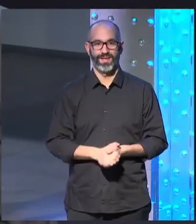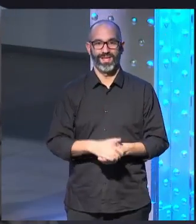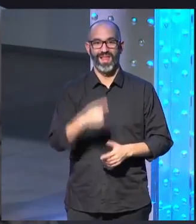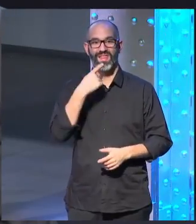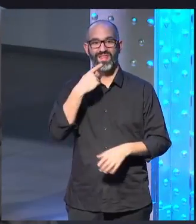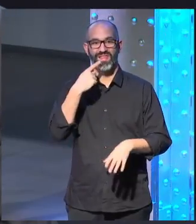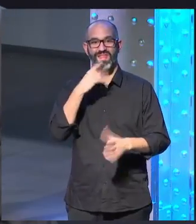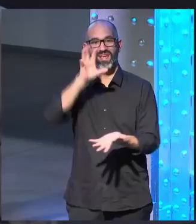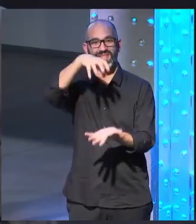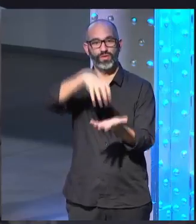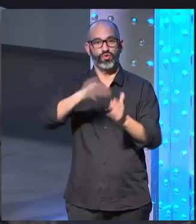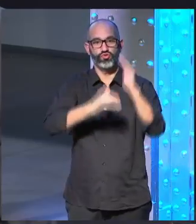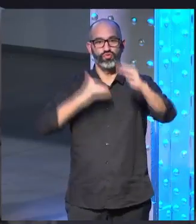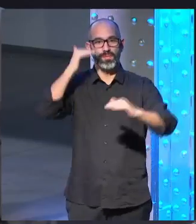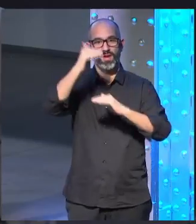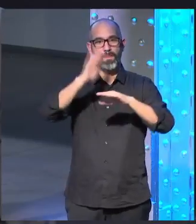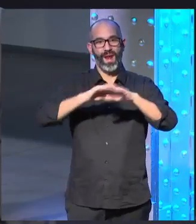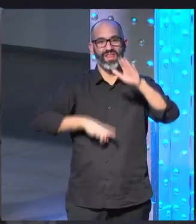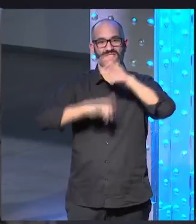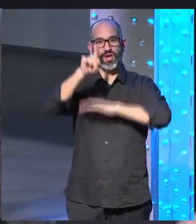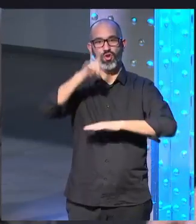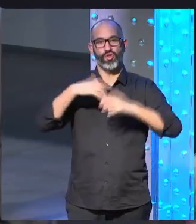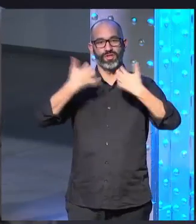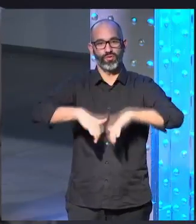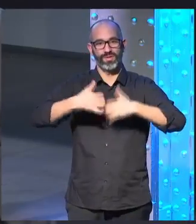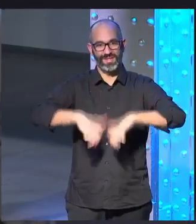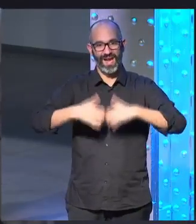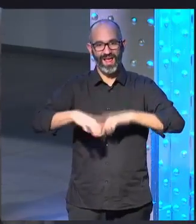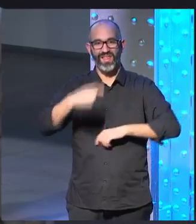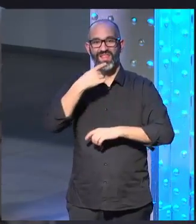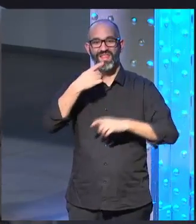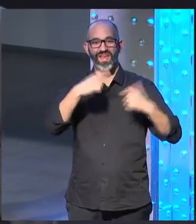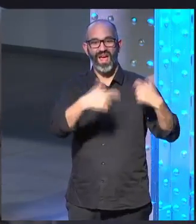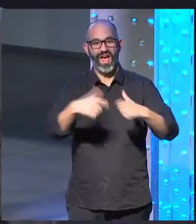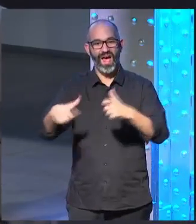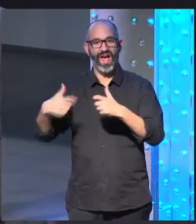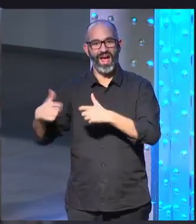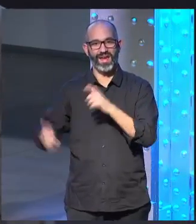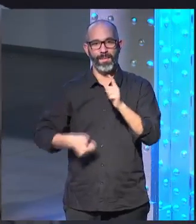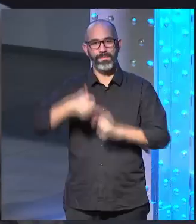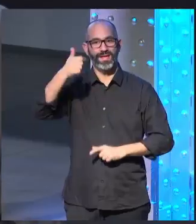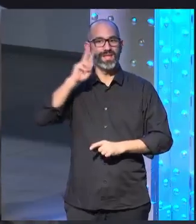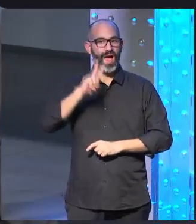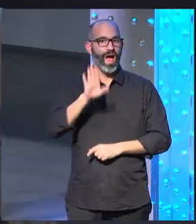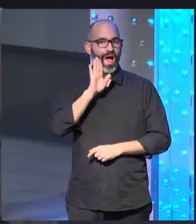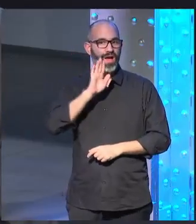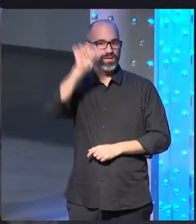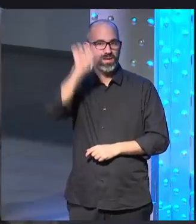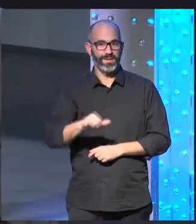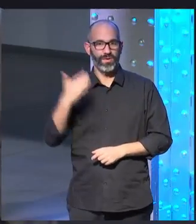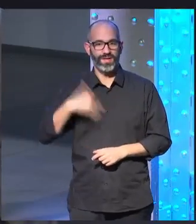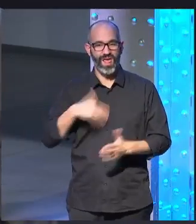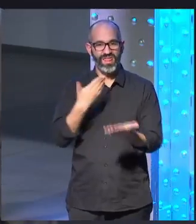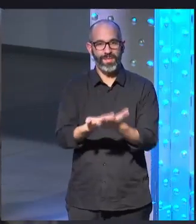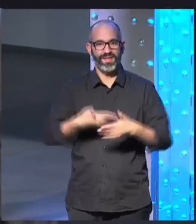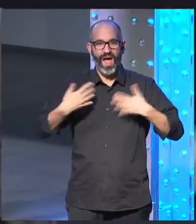el Instituto Superior para el Desarrollo Industrial, el ISDI, las áreas con mayor, se ha dicho aquí también, demanda